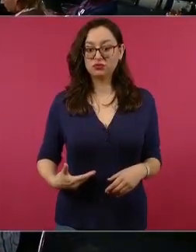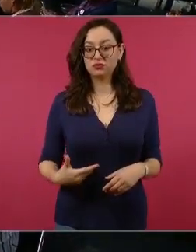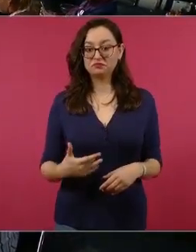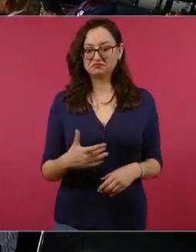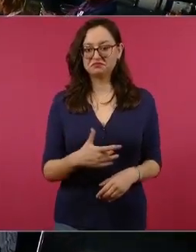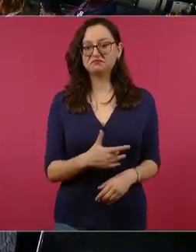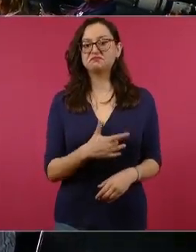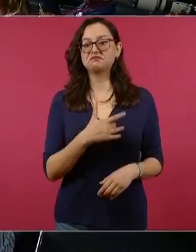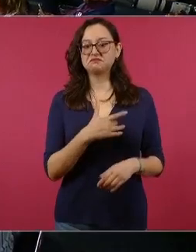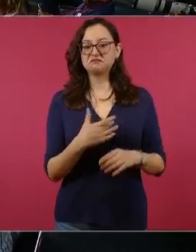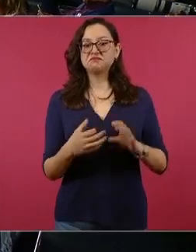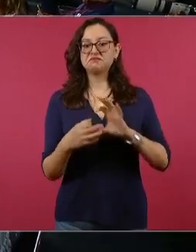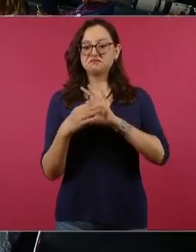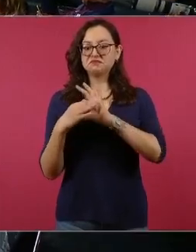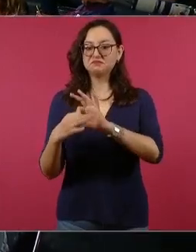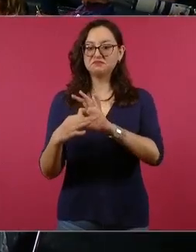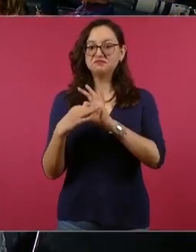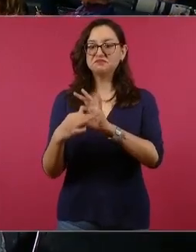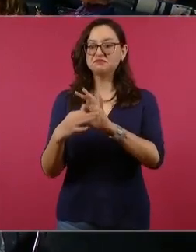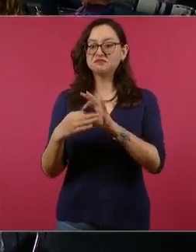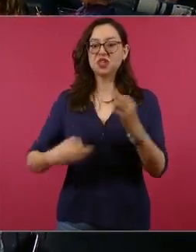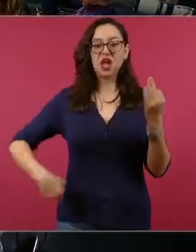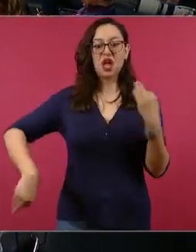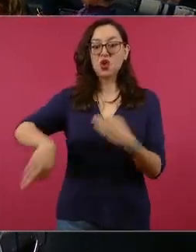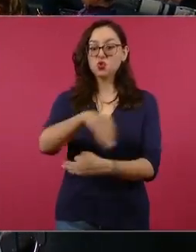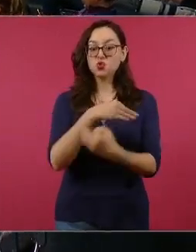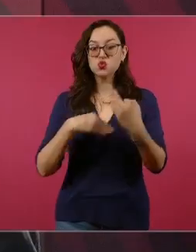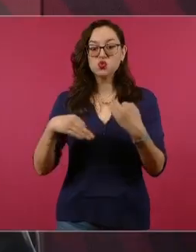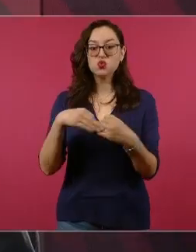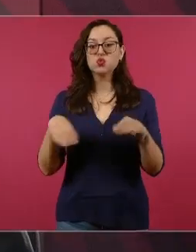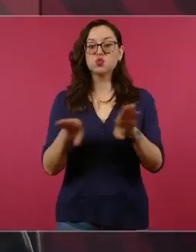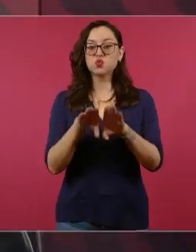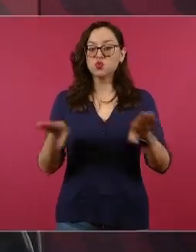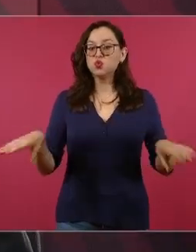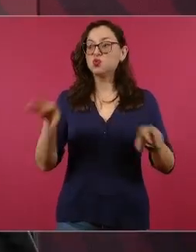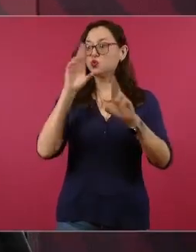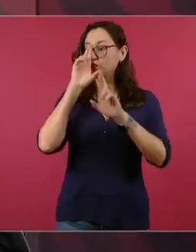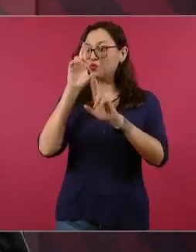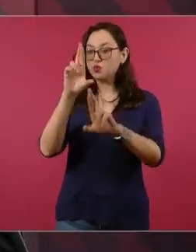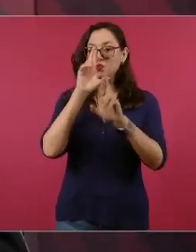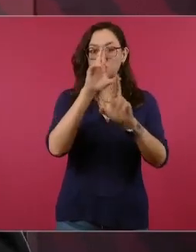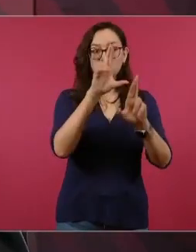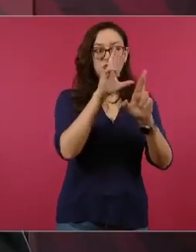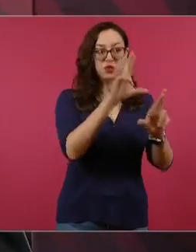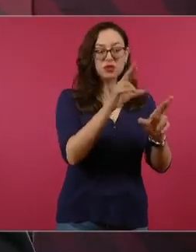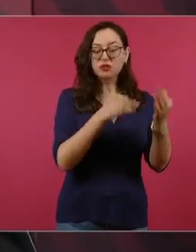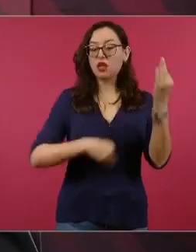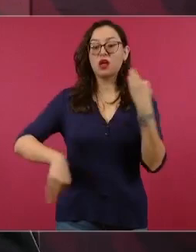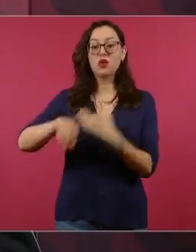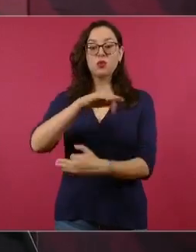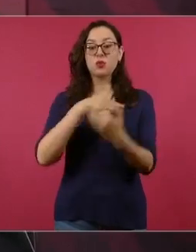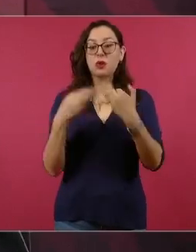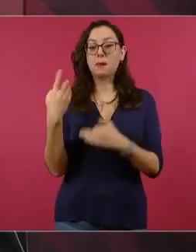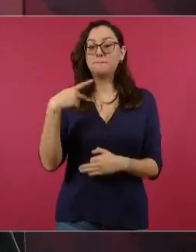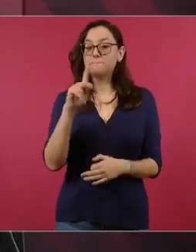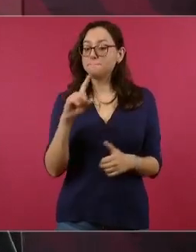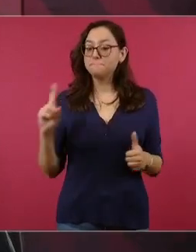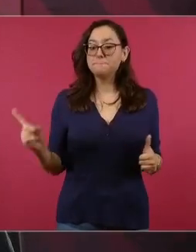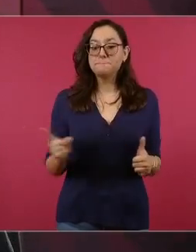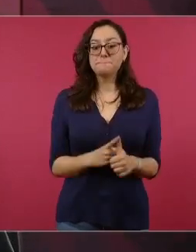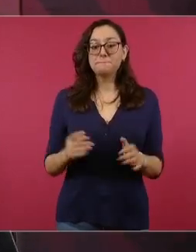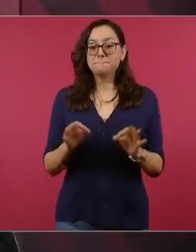atender a todos, respetar a todos, pero darle preferencia a la gente más